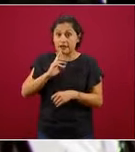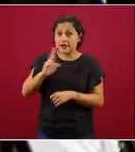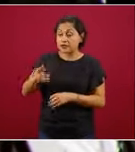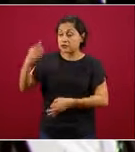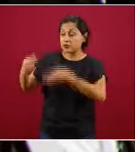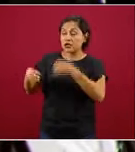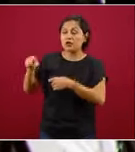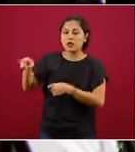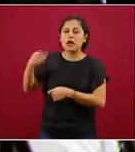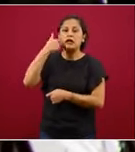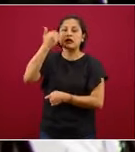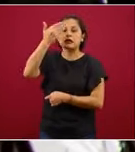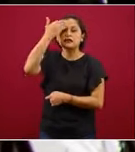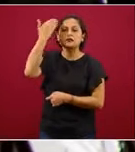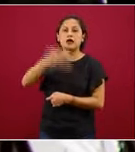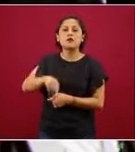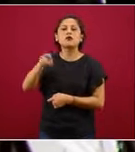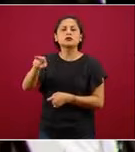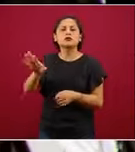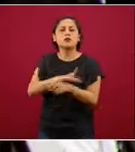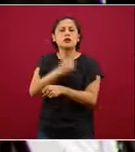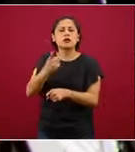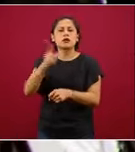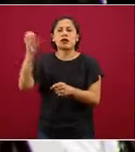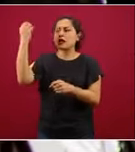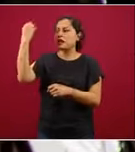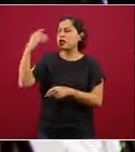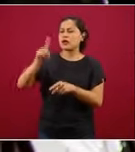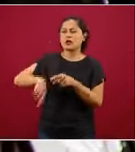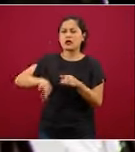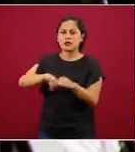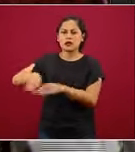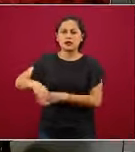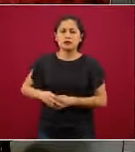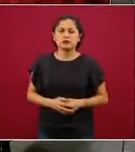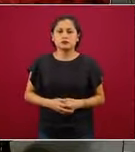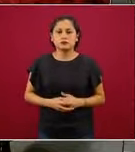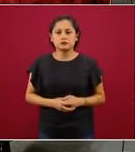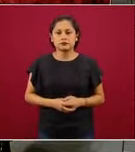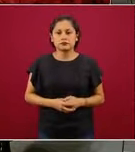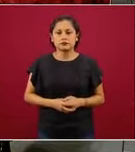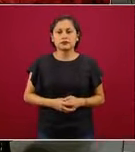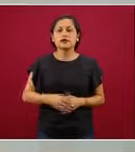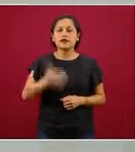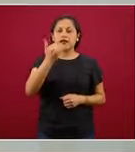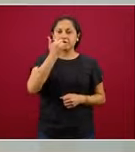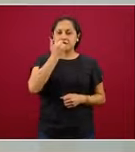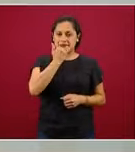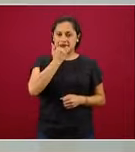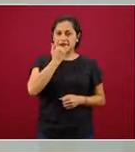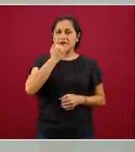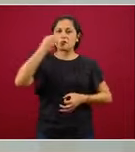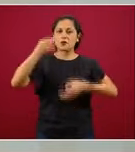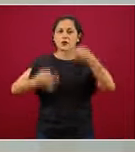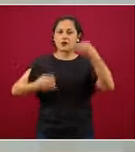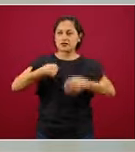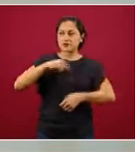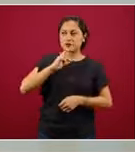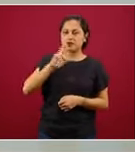y a esta persona que interpuso esta situación legal. Gracias. A los jueces no se les responde en la prensa ni en los medios de